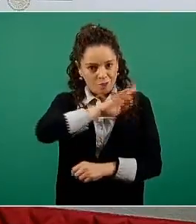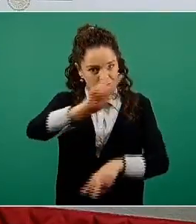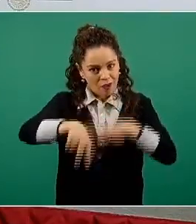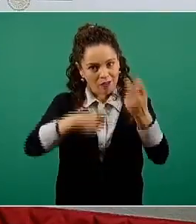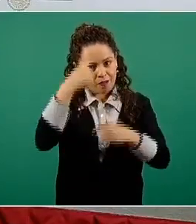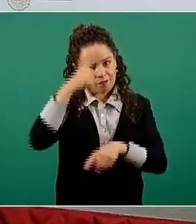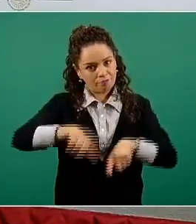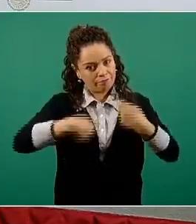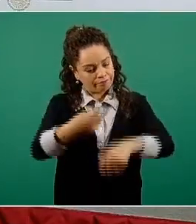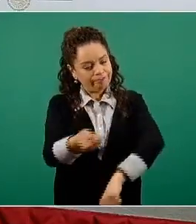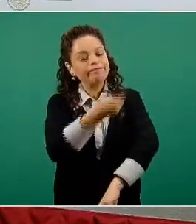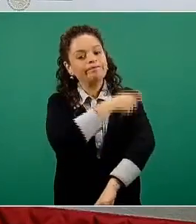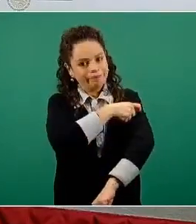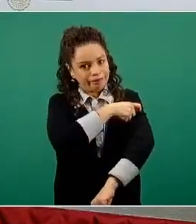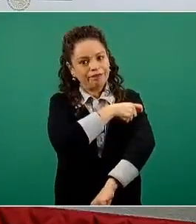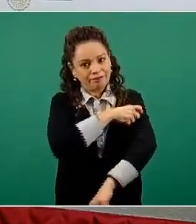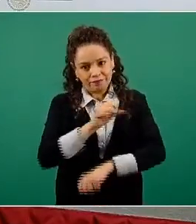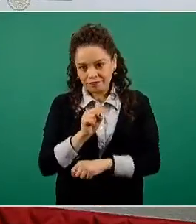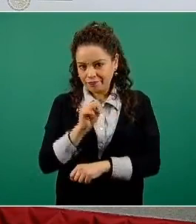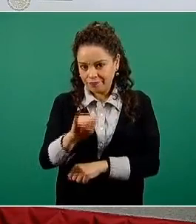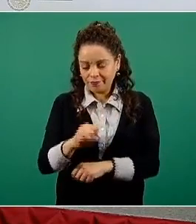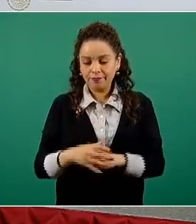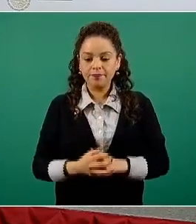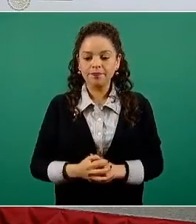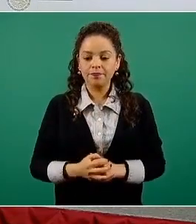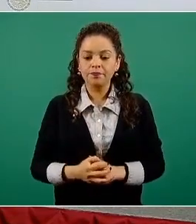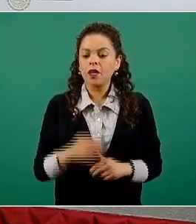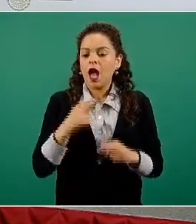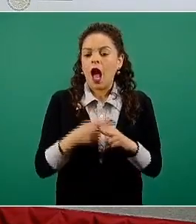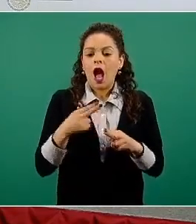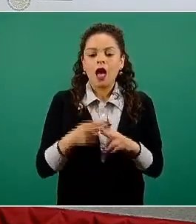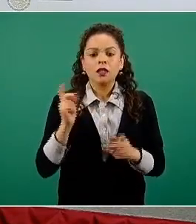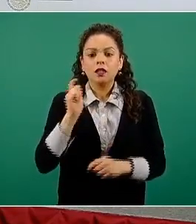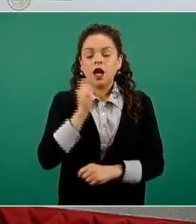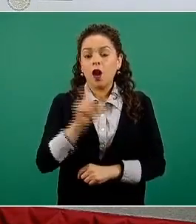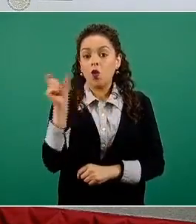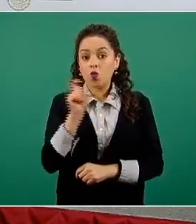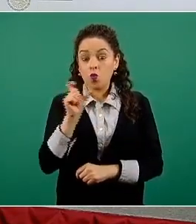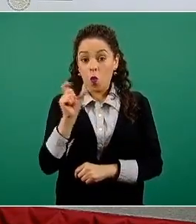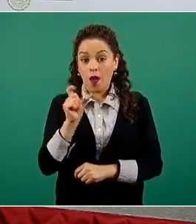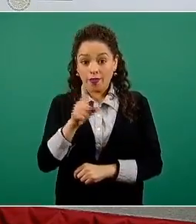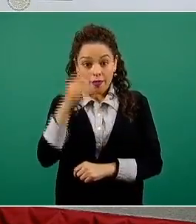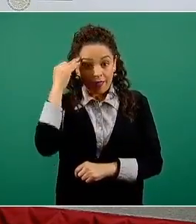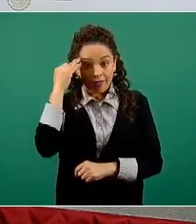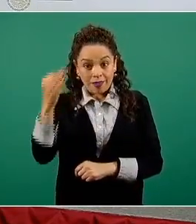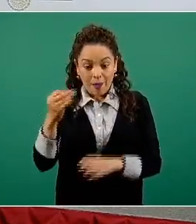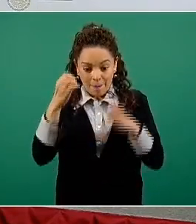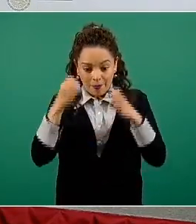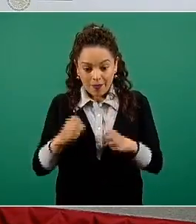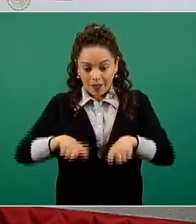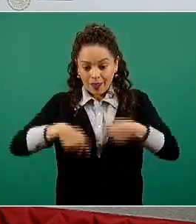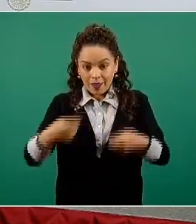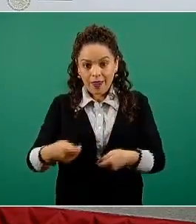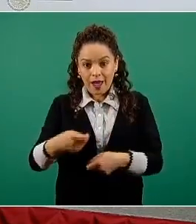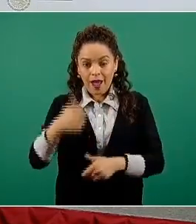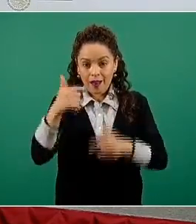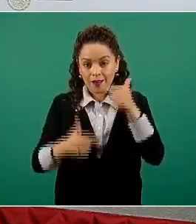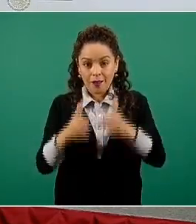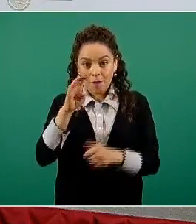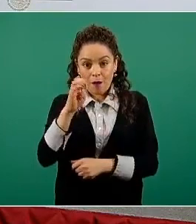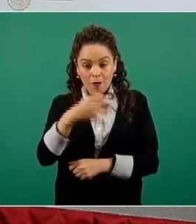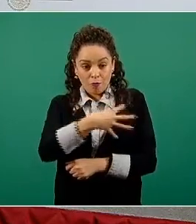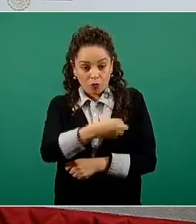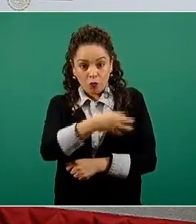e inclusive ante el hecho de que precisamente al encontrarse lactando pudiera haber, esto todavía no está comprobado,